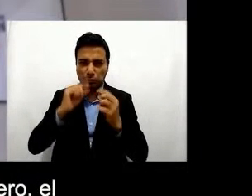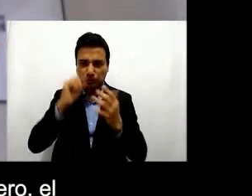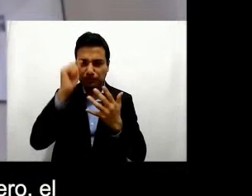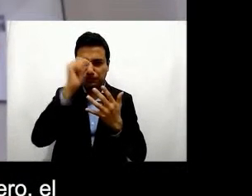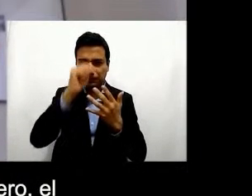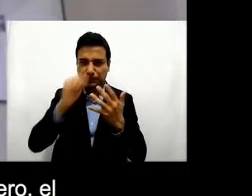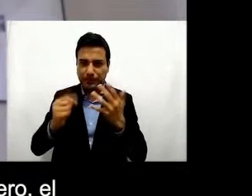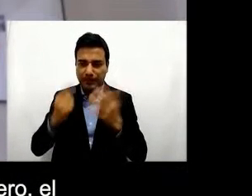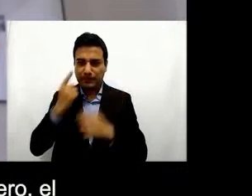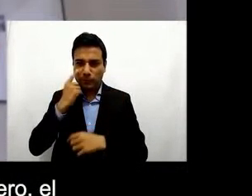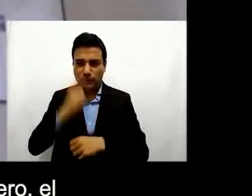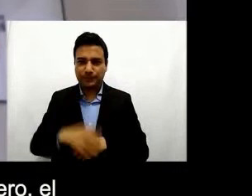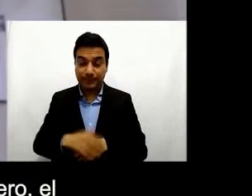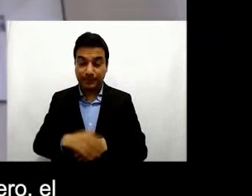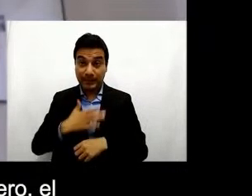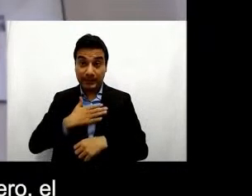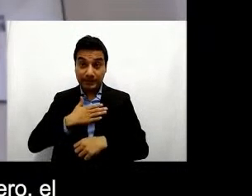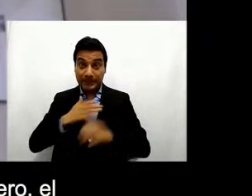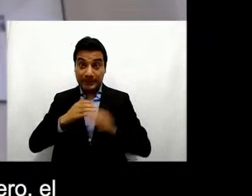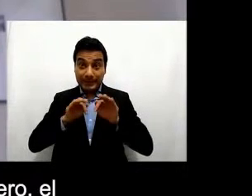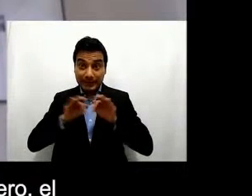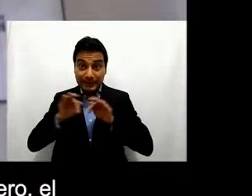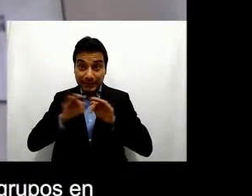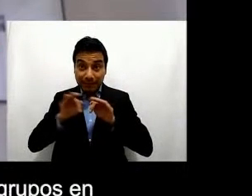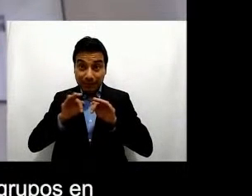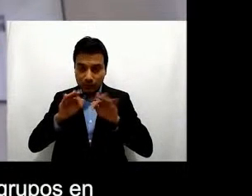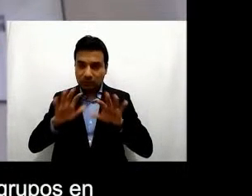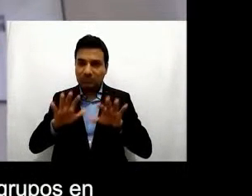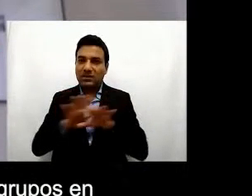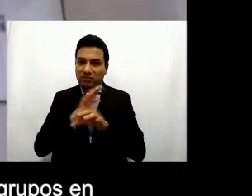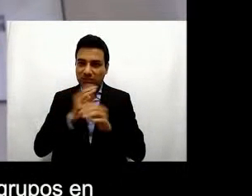nuestro trabajo ha cambiado mucho. Hemos